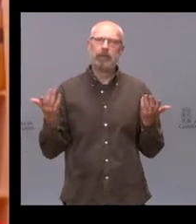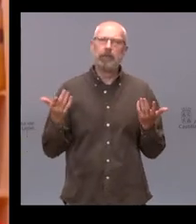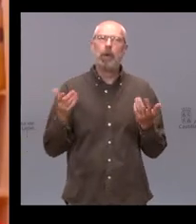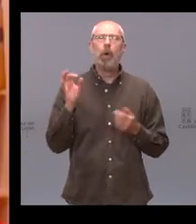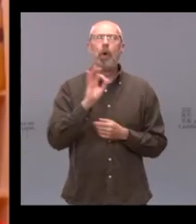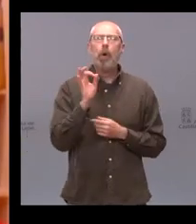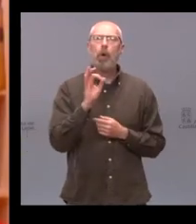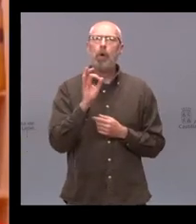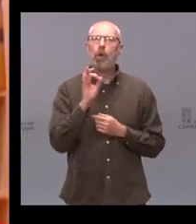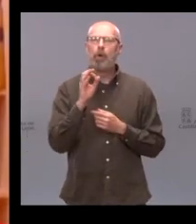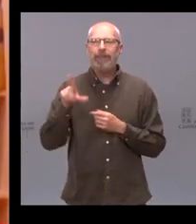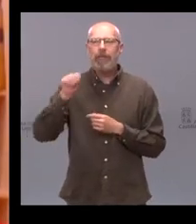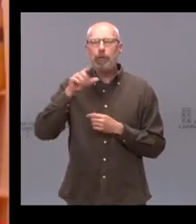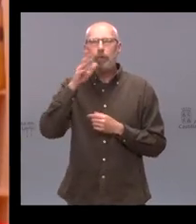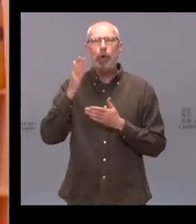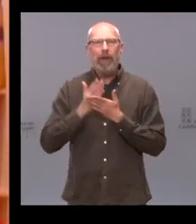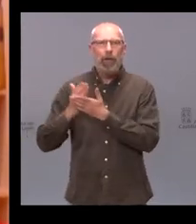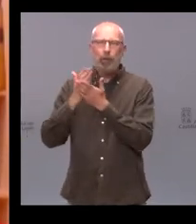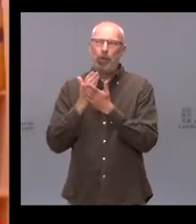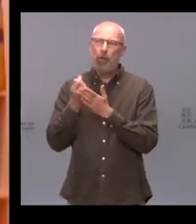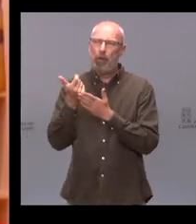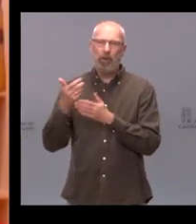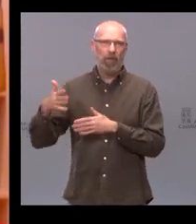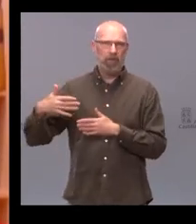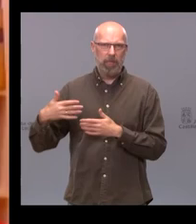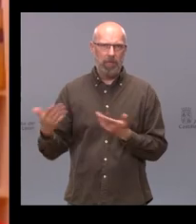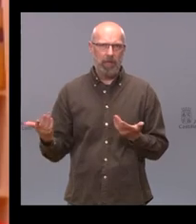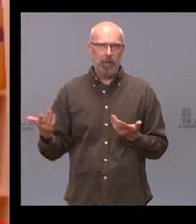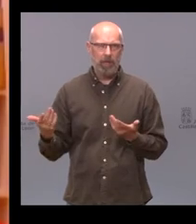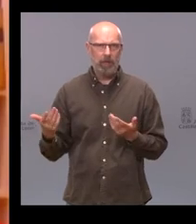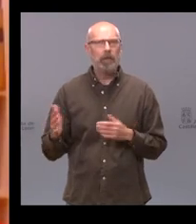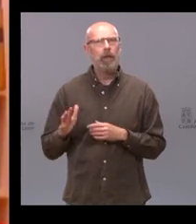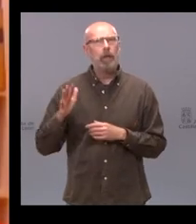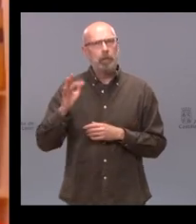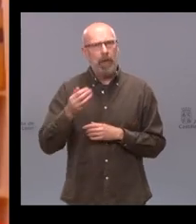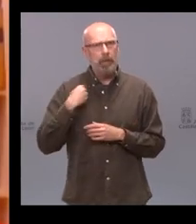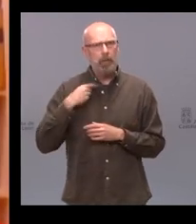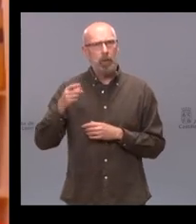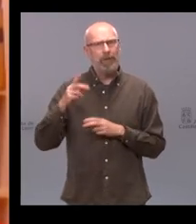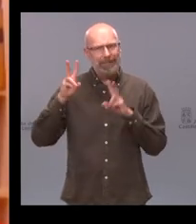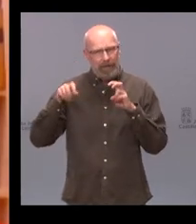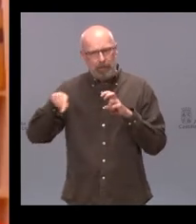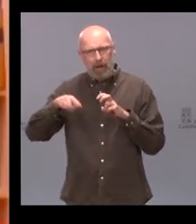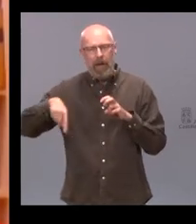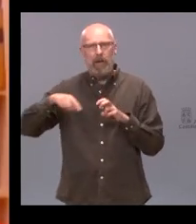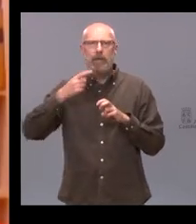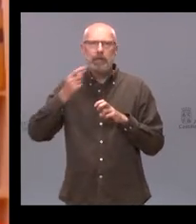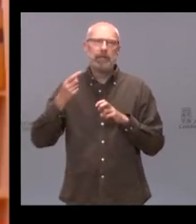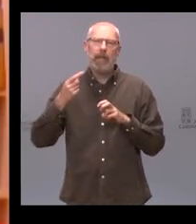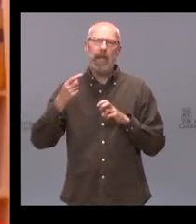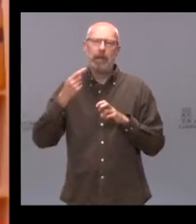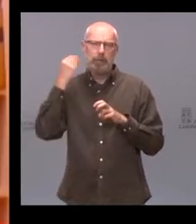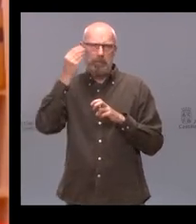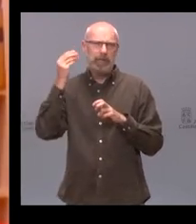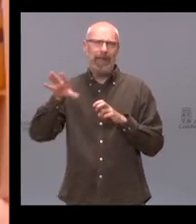que roza lo cutre, y que además en el mundillo hace tiempo que se venía diciendo que la decisión estaba requete tomada. Entonces yo no